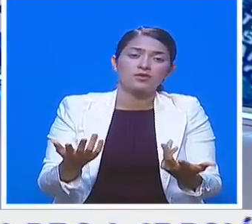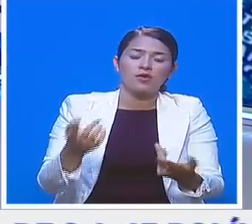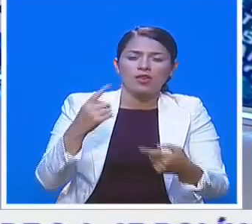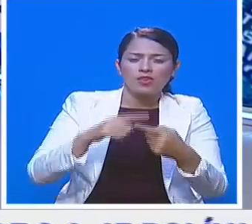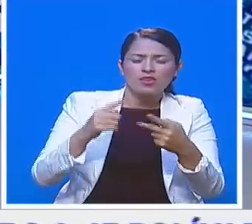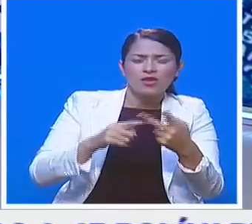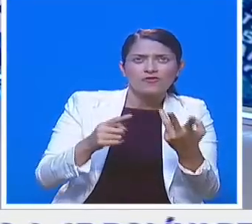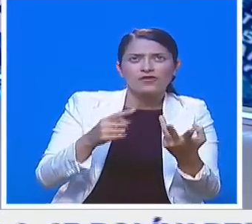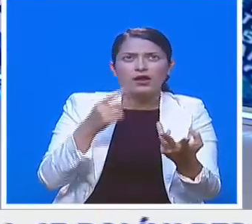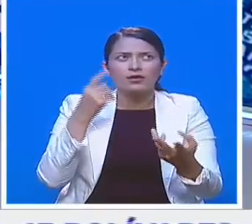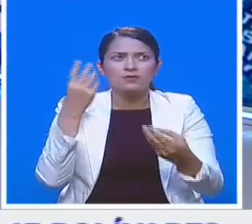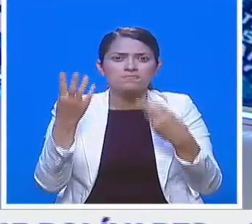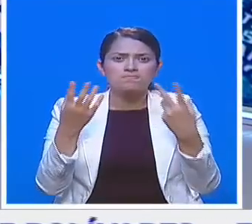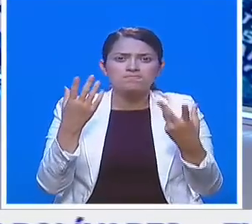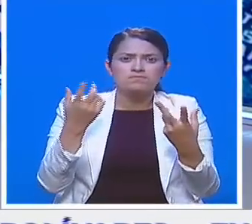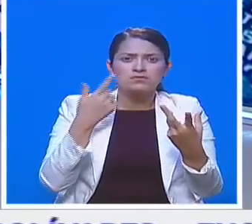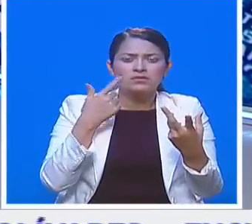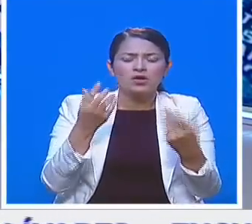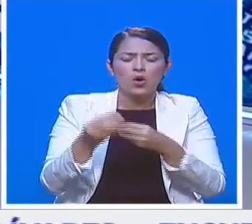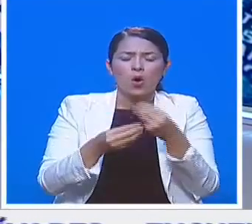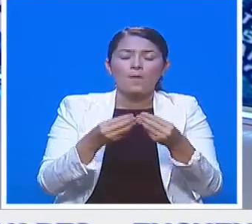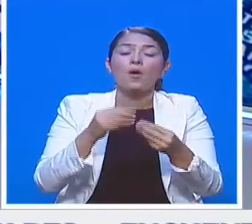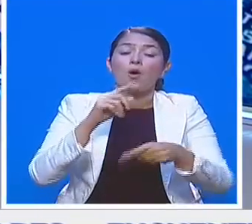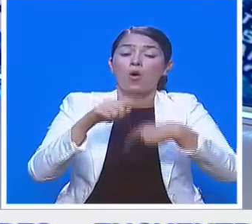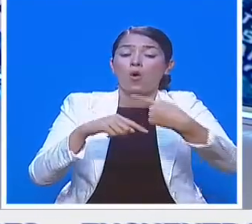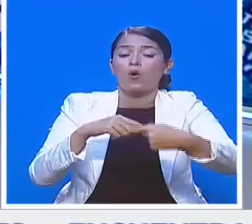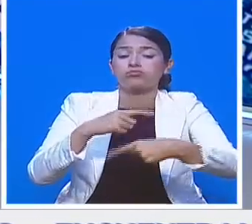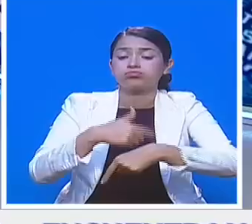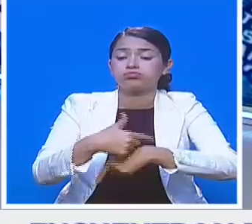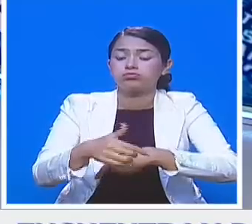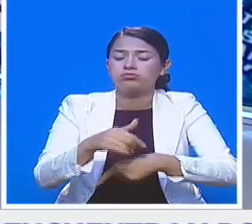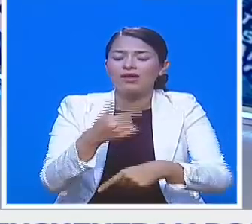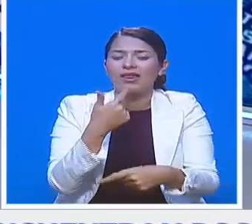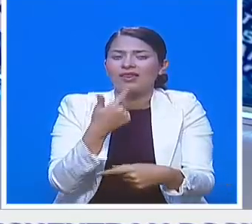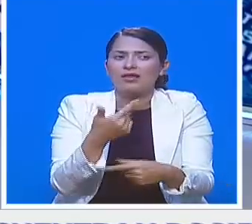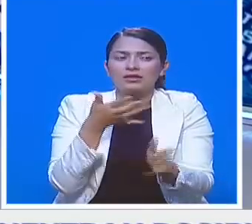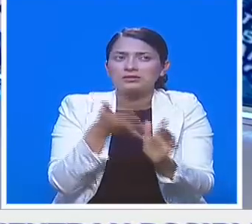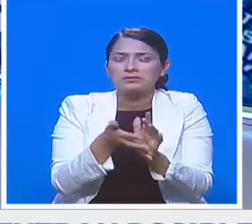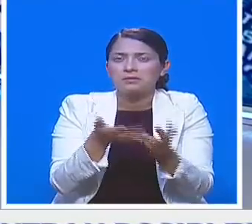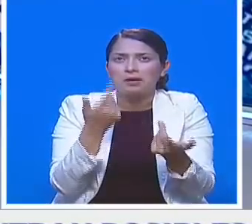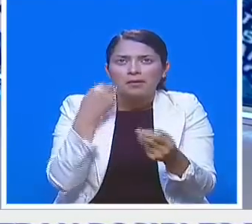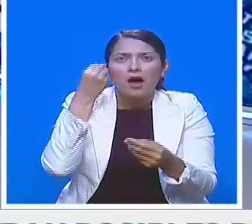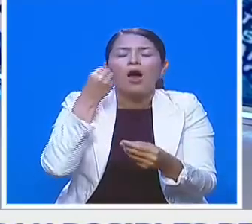distintas aclaratorias deben darse en las próximas horas para poder analizar el